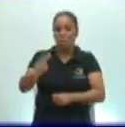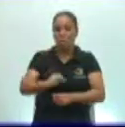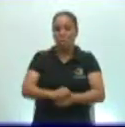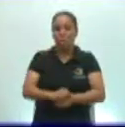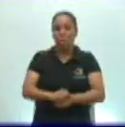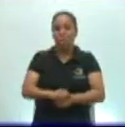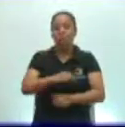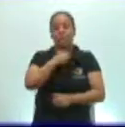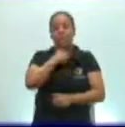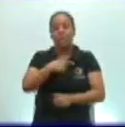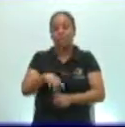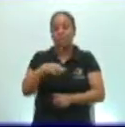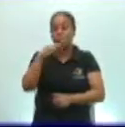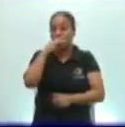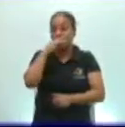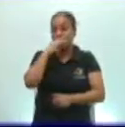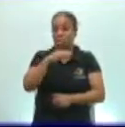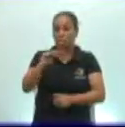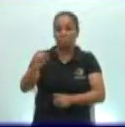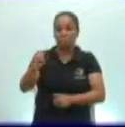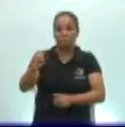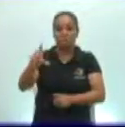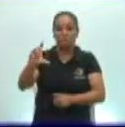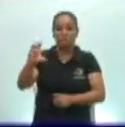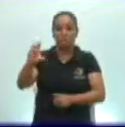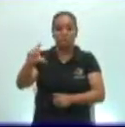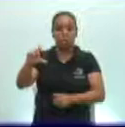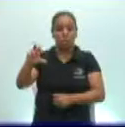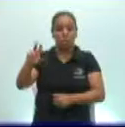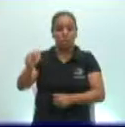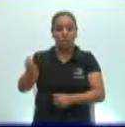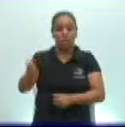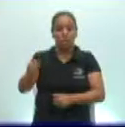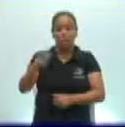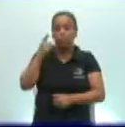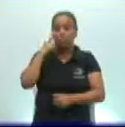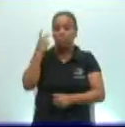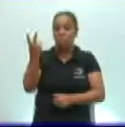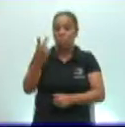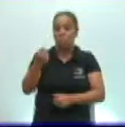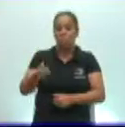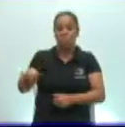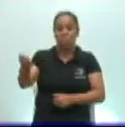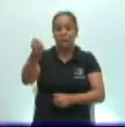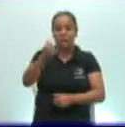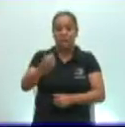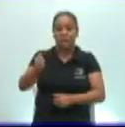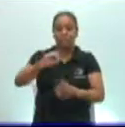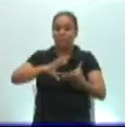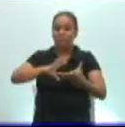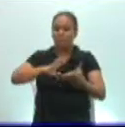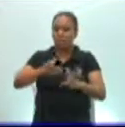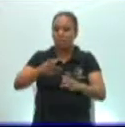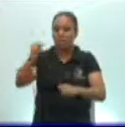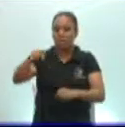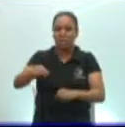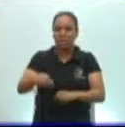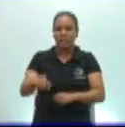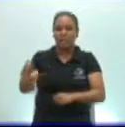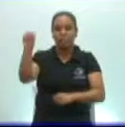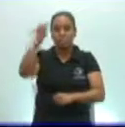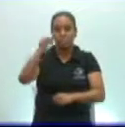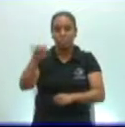modelo molecular porque estamos representando los dos átomos que forman a esta molécula de dioxígeno, que como les